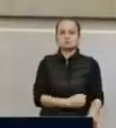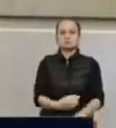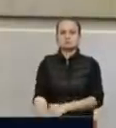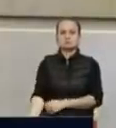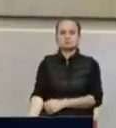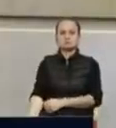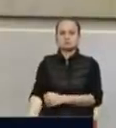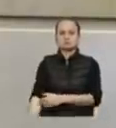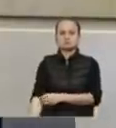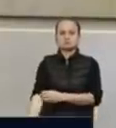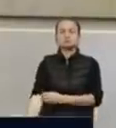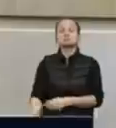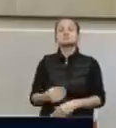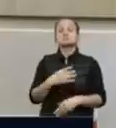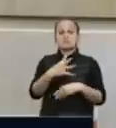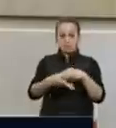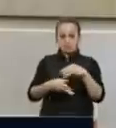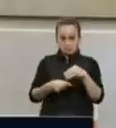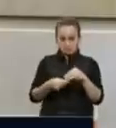Y me ha parecido además,